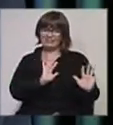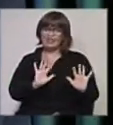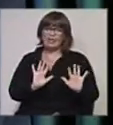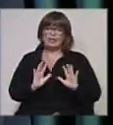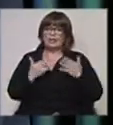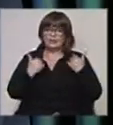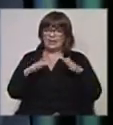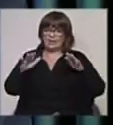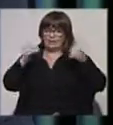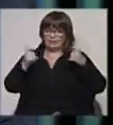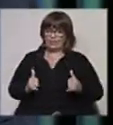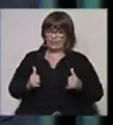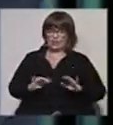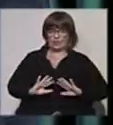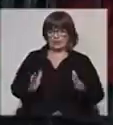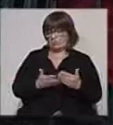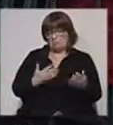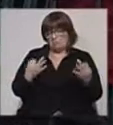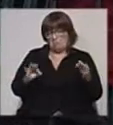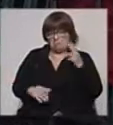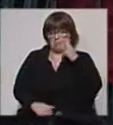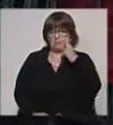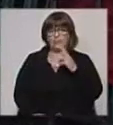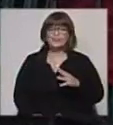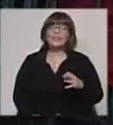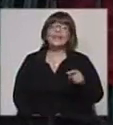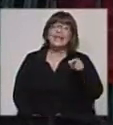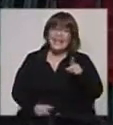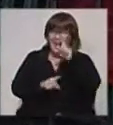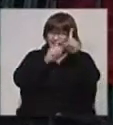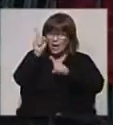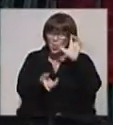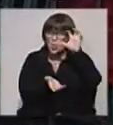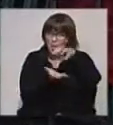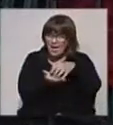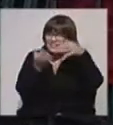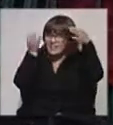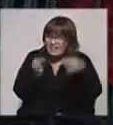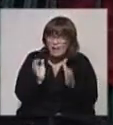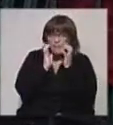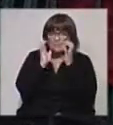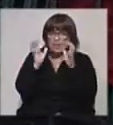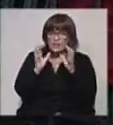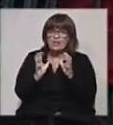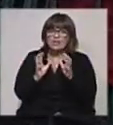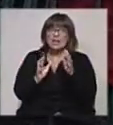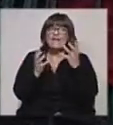voy, y no pasa nada. ¿Y hay una zona que vos veas como realmente hostil para vos que quieras